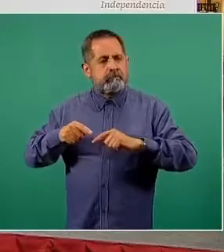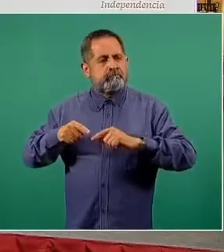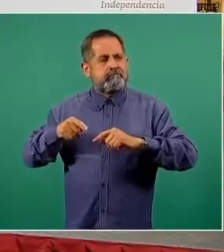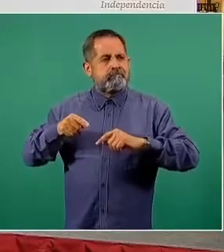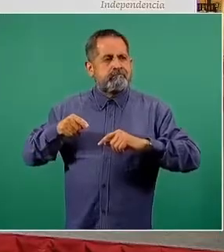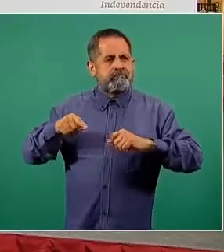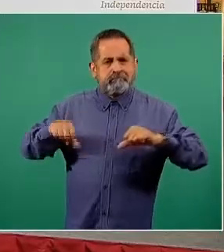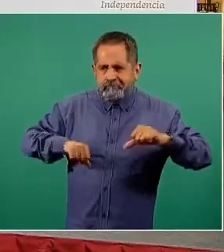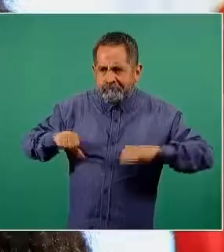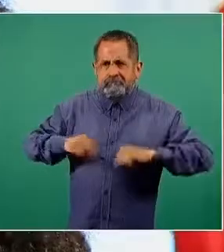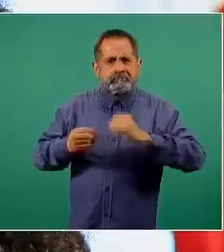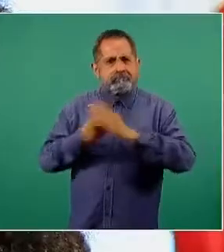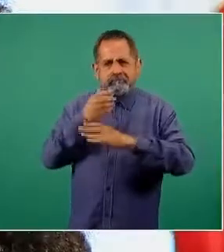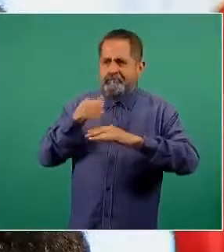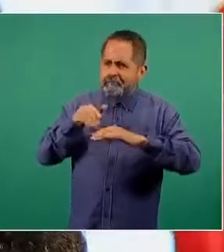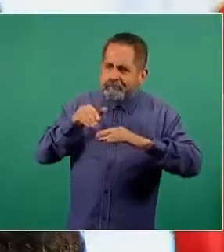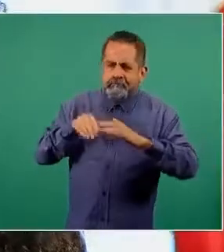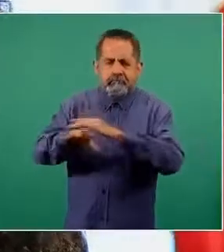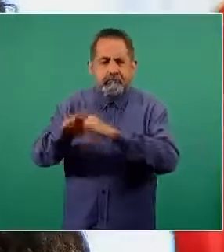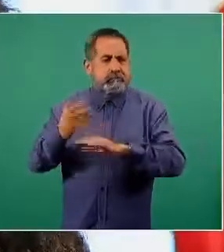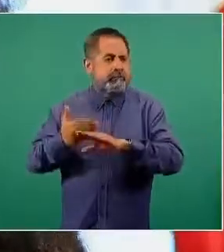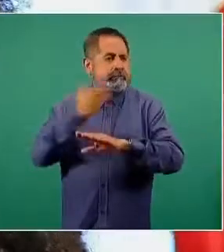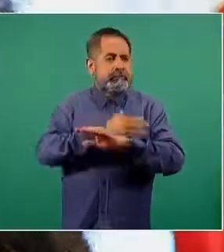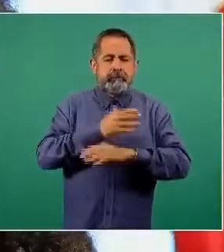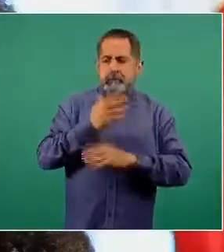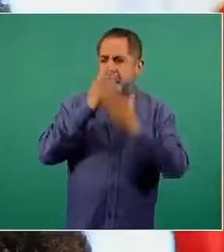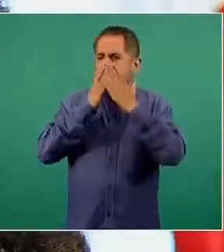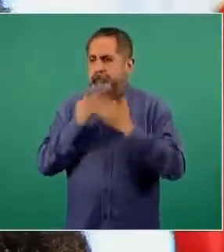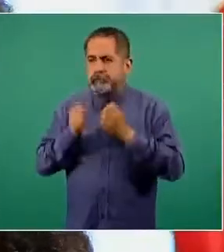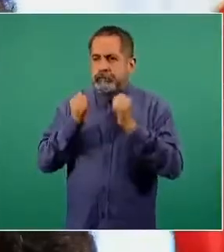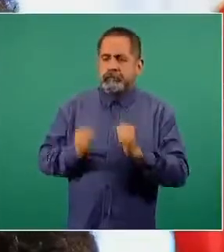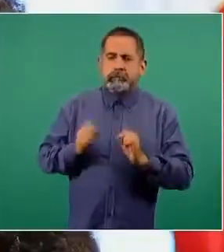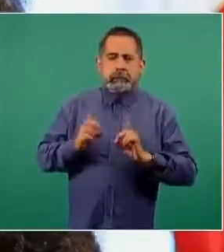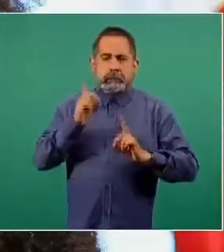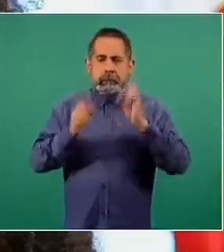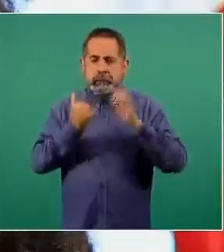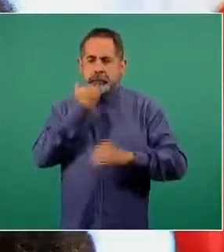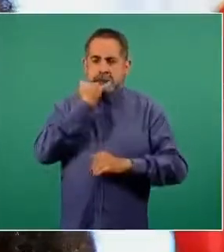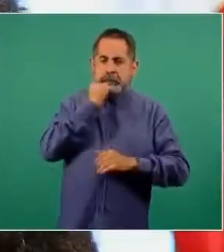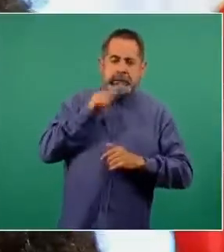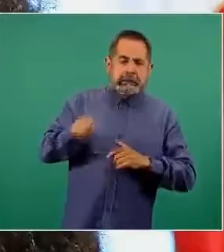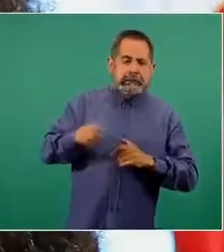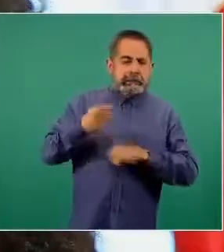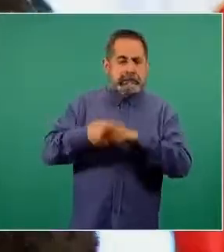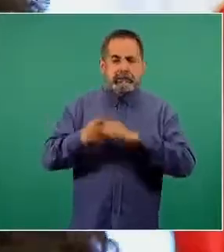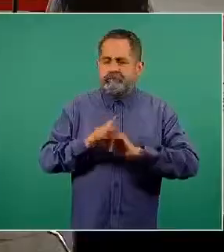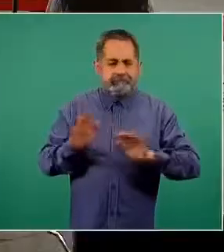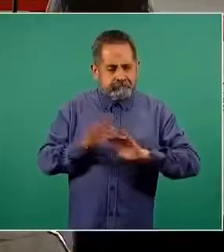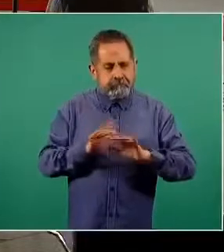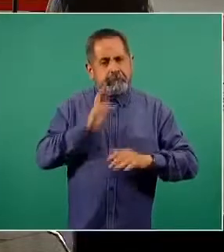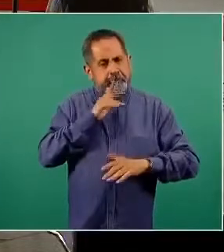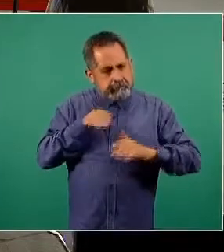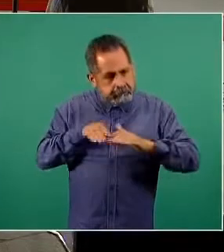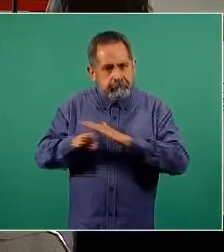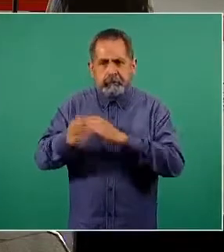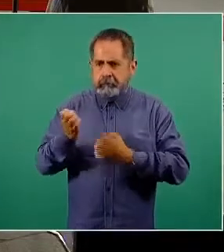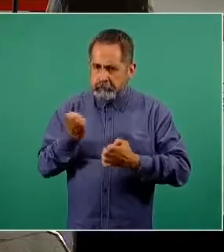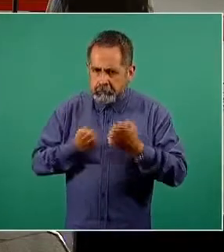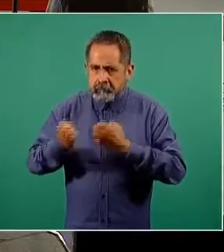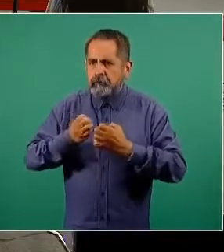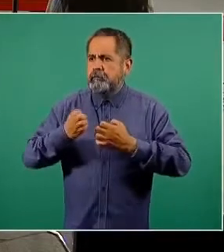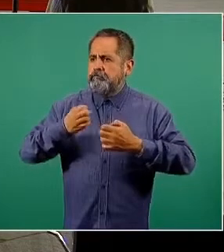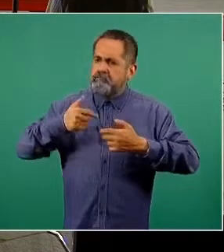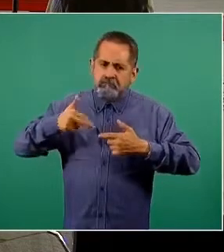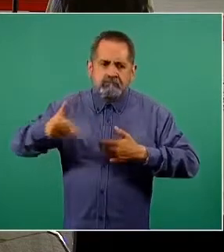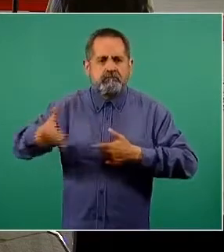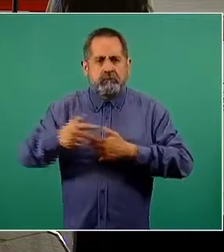o hacer nuevas actividades que no teníamos de forma segura, de forma que nos permita hacer ejercicio, pero además llegar a muchos